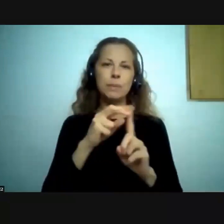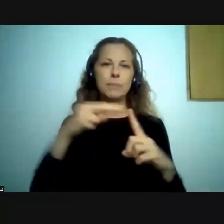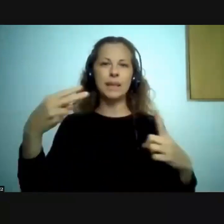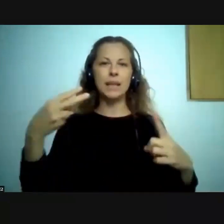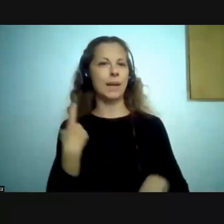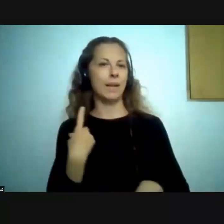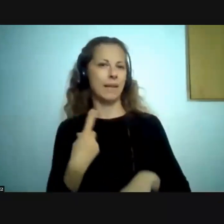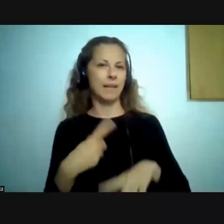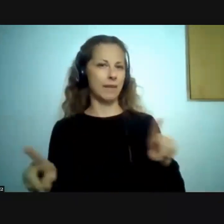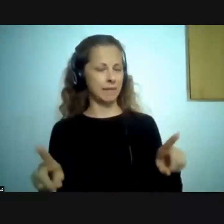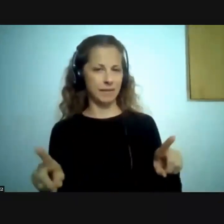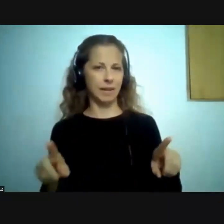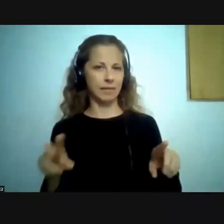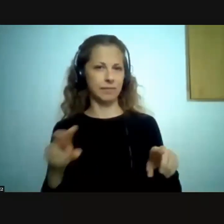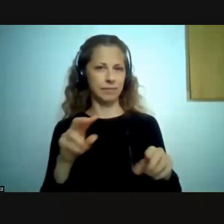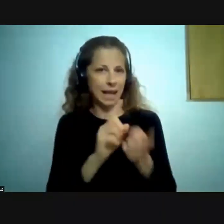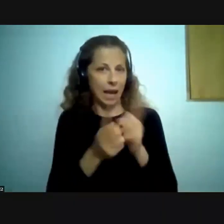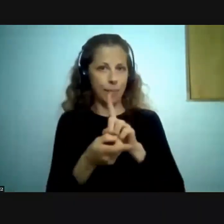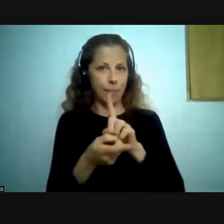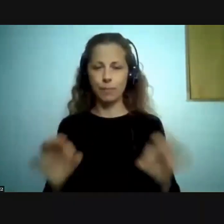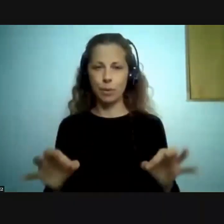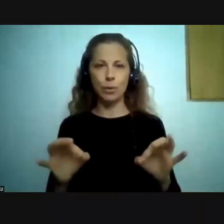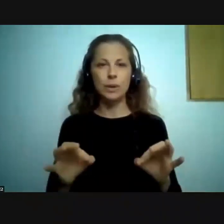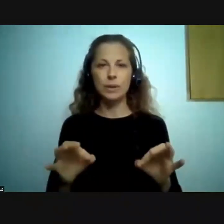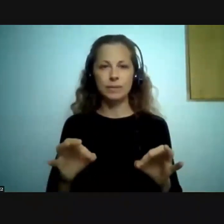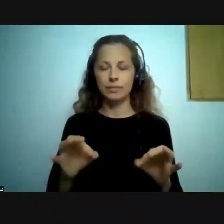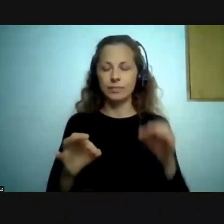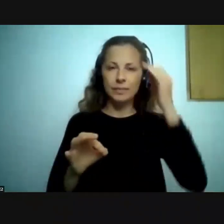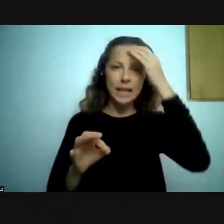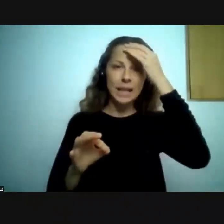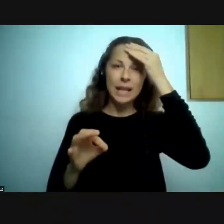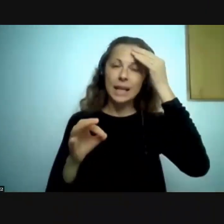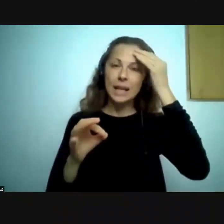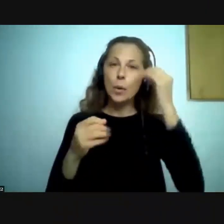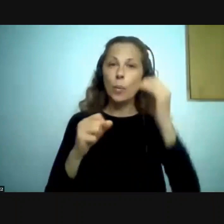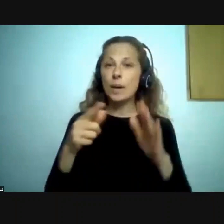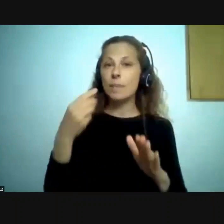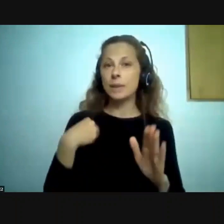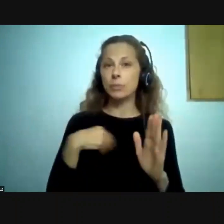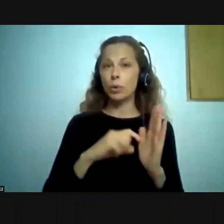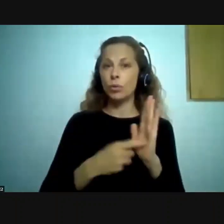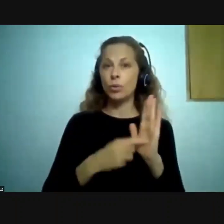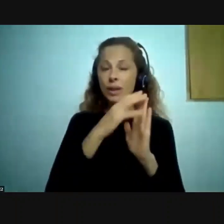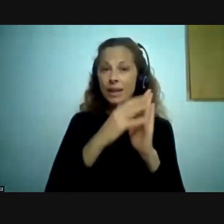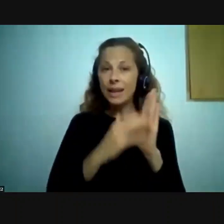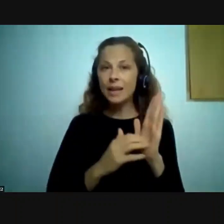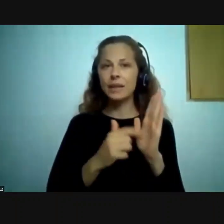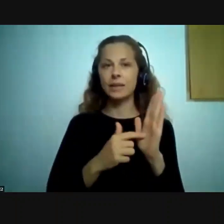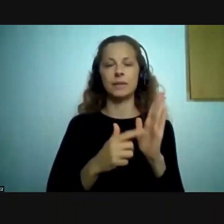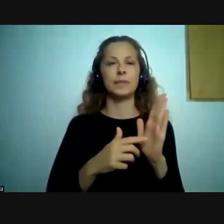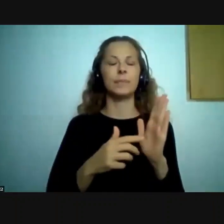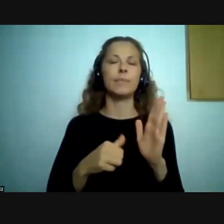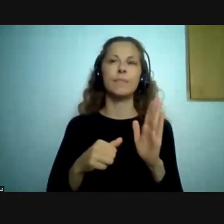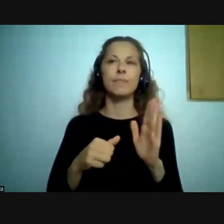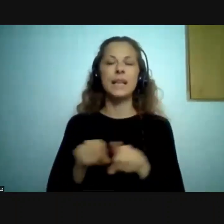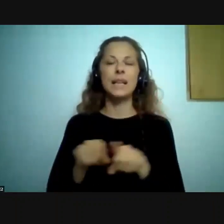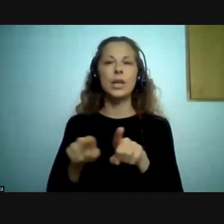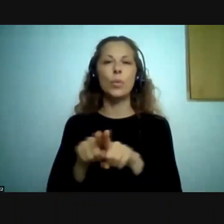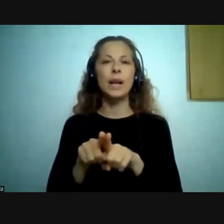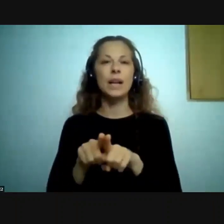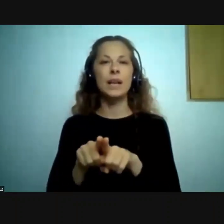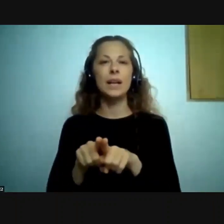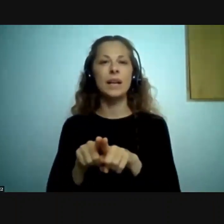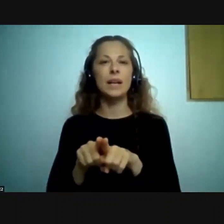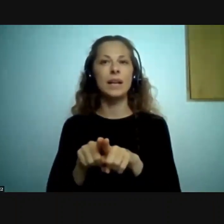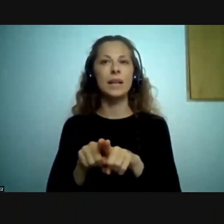es decir, el hecho de no tener todavía la referencia clara del consentimiento